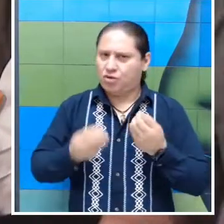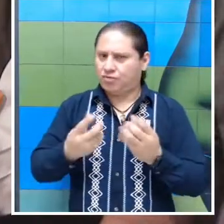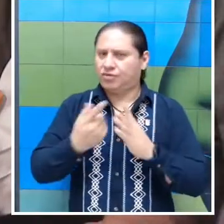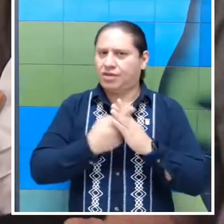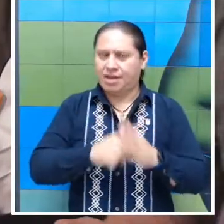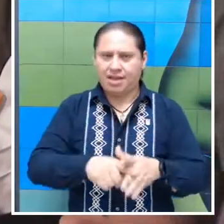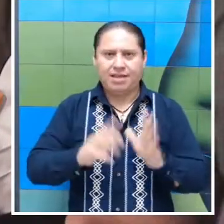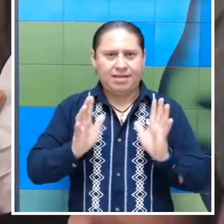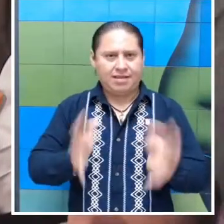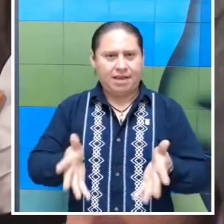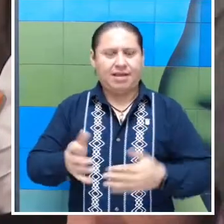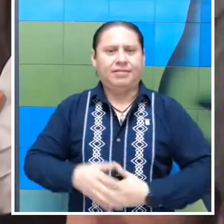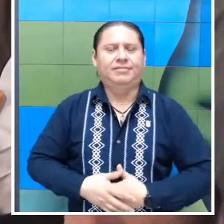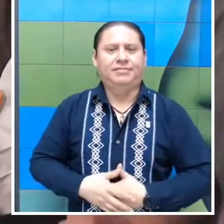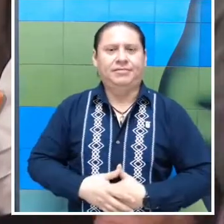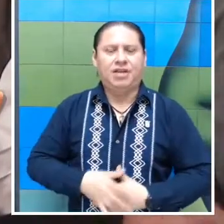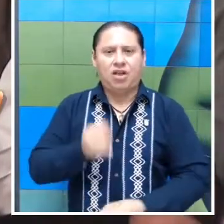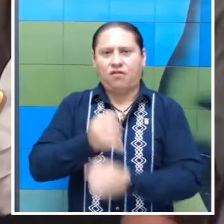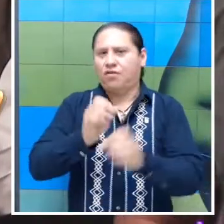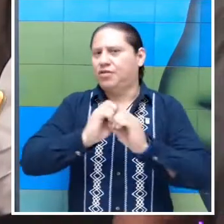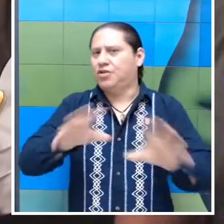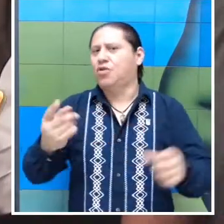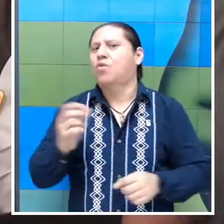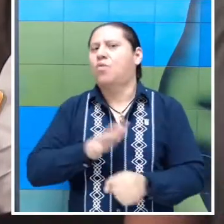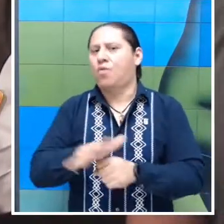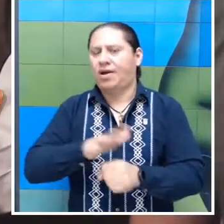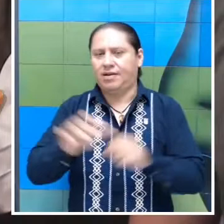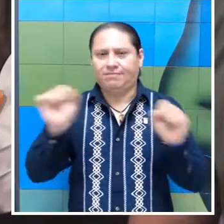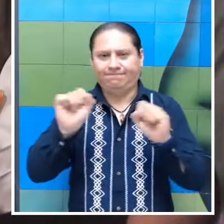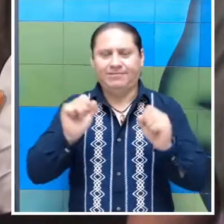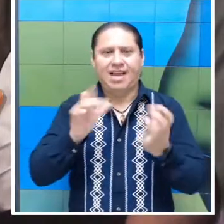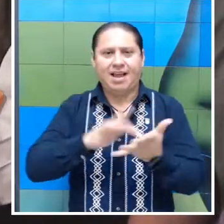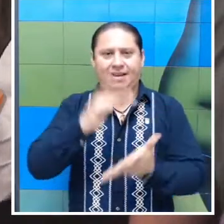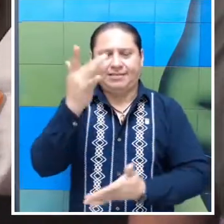dar pie a la información de la carrera. Muchas gracias.